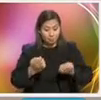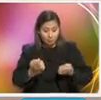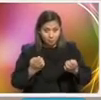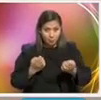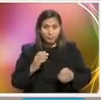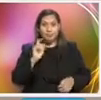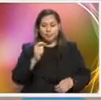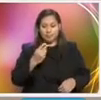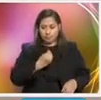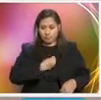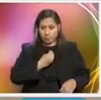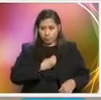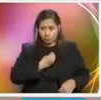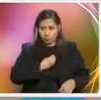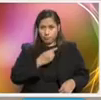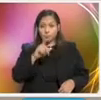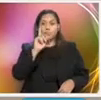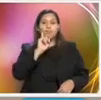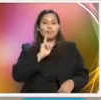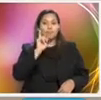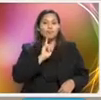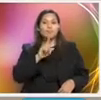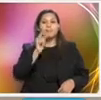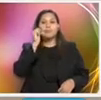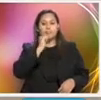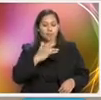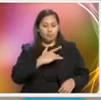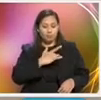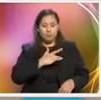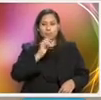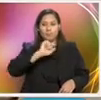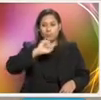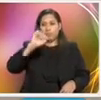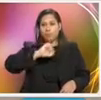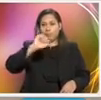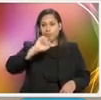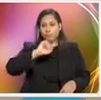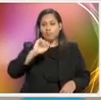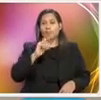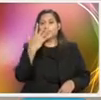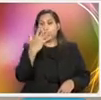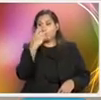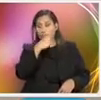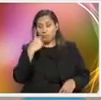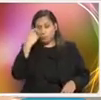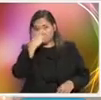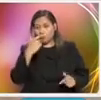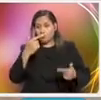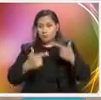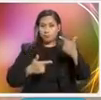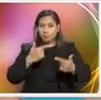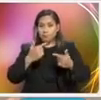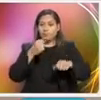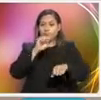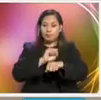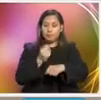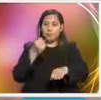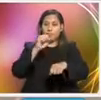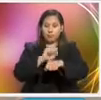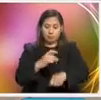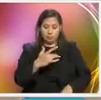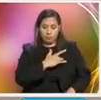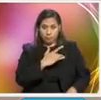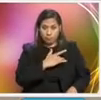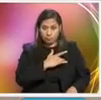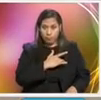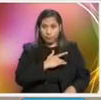lleva resistencia. Mujeres que se la viven haciendo cardiovascular, 5 horas en el gym en la semana de puro cardio, jamás